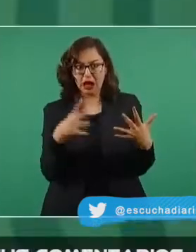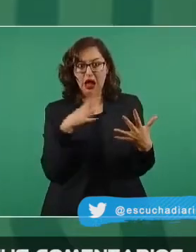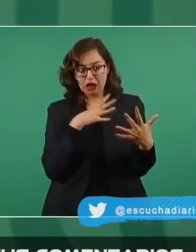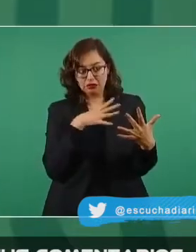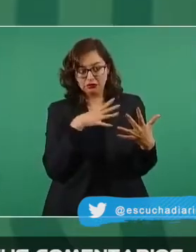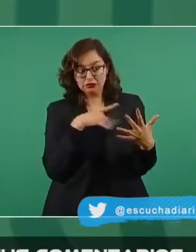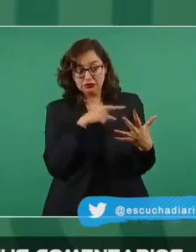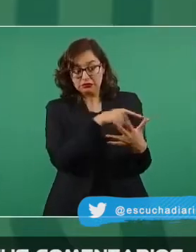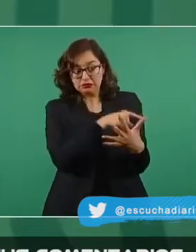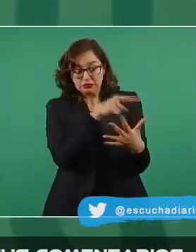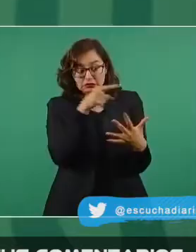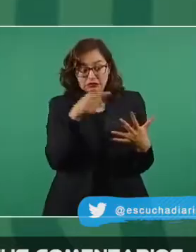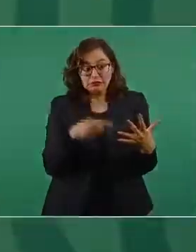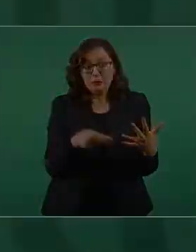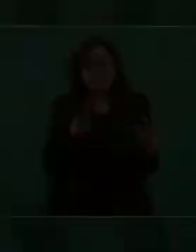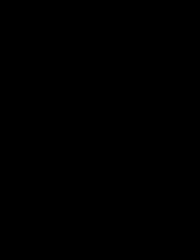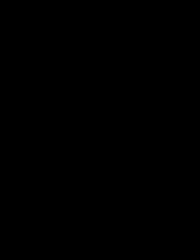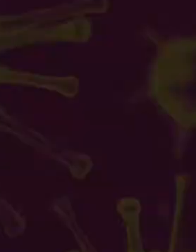Seguiremos informando.